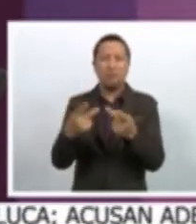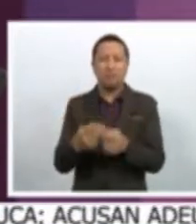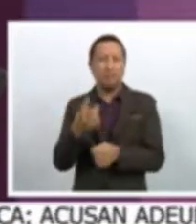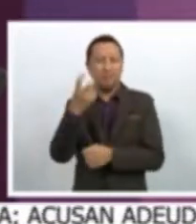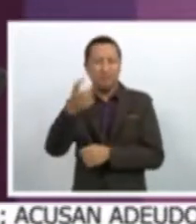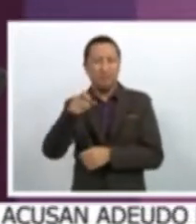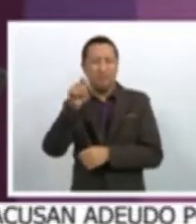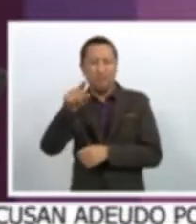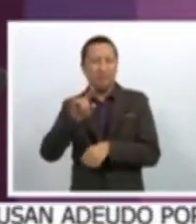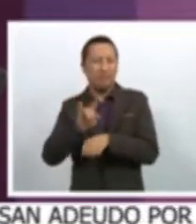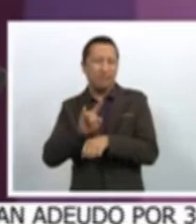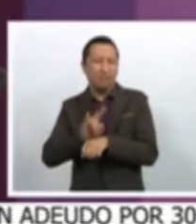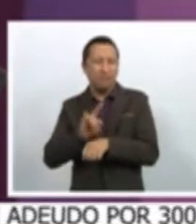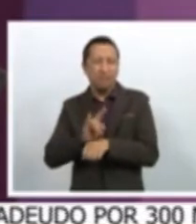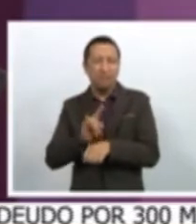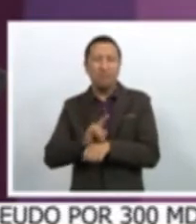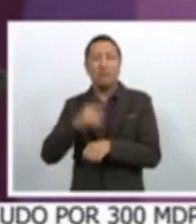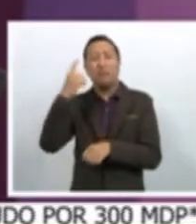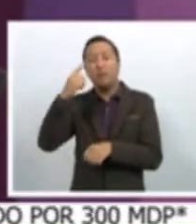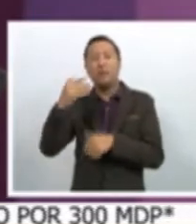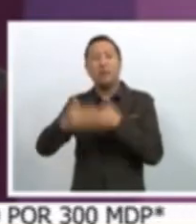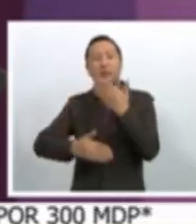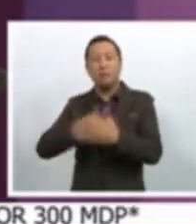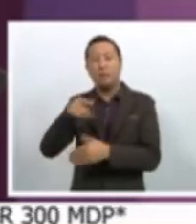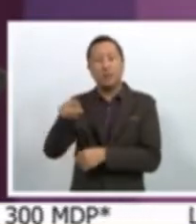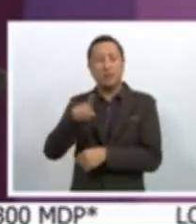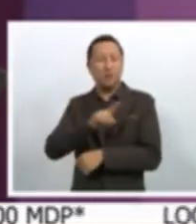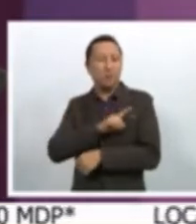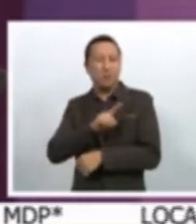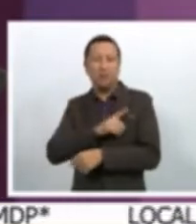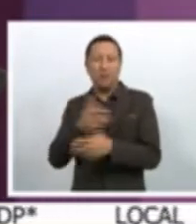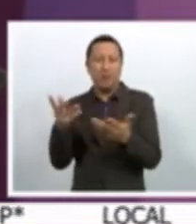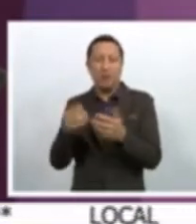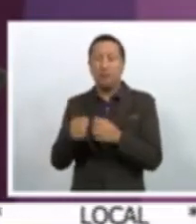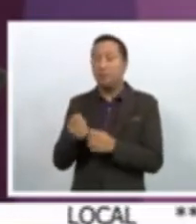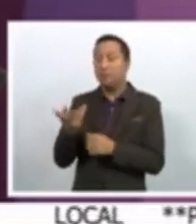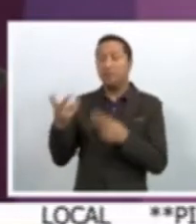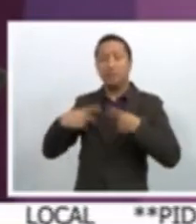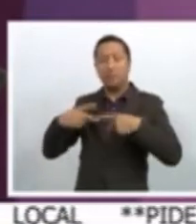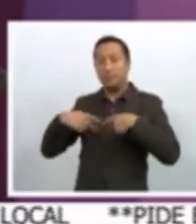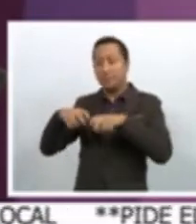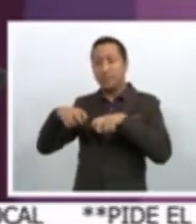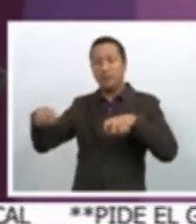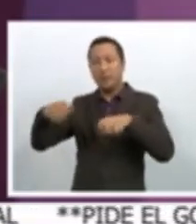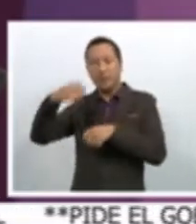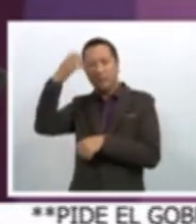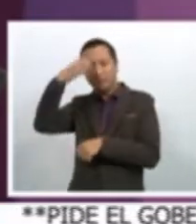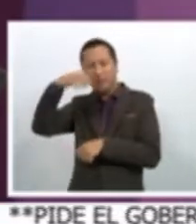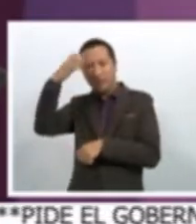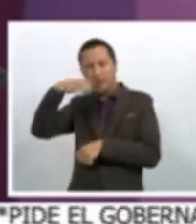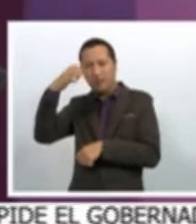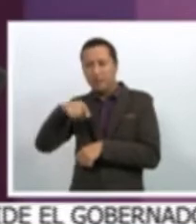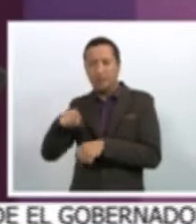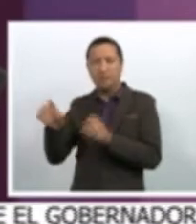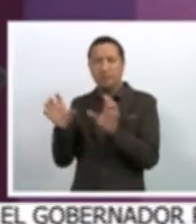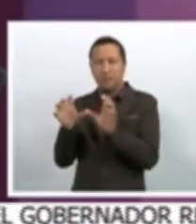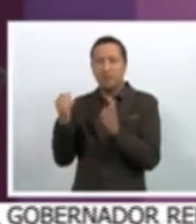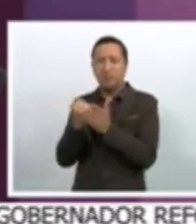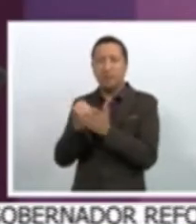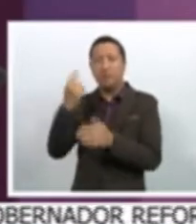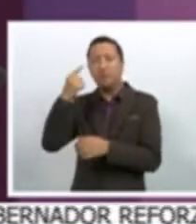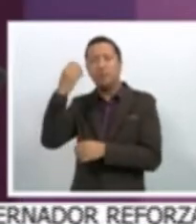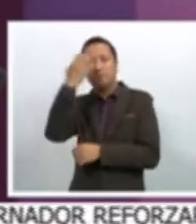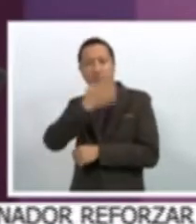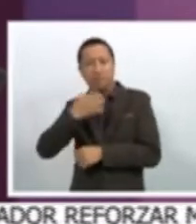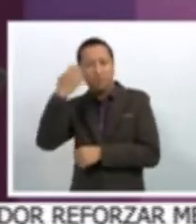expertos que van a ser entre empresarios y gente que esté evaluada, que está especializada en evaluación de pitch, para que puedan tener este acompañamiento.